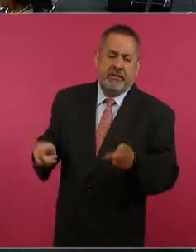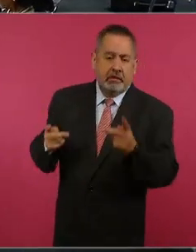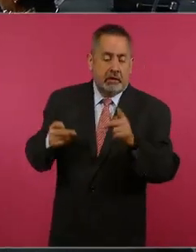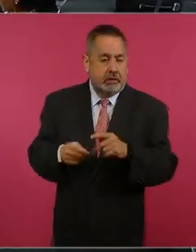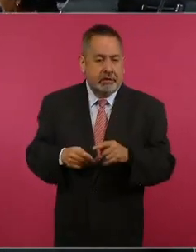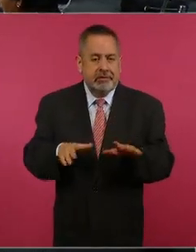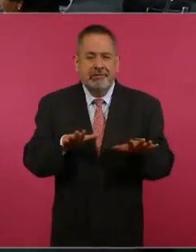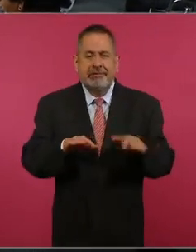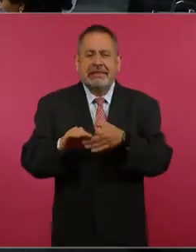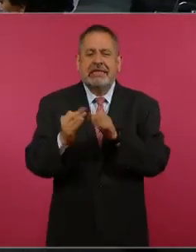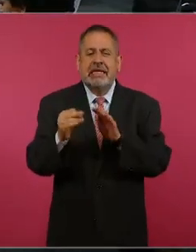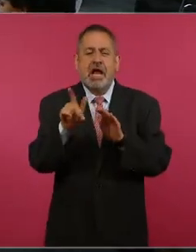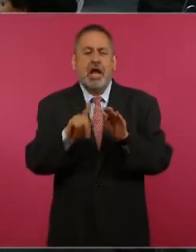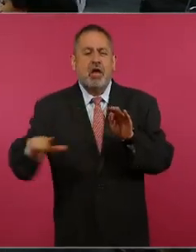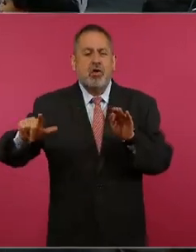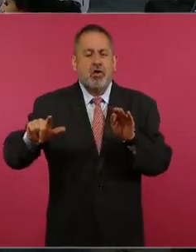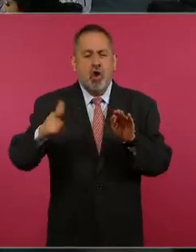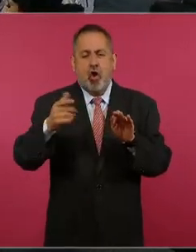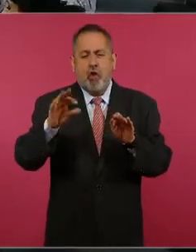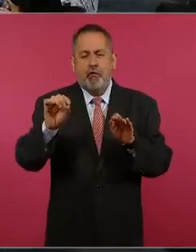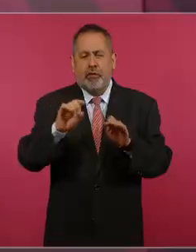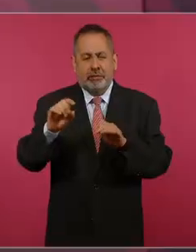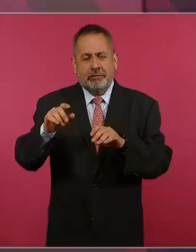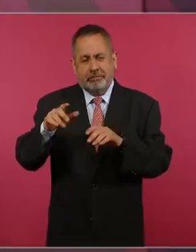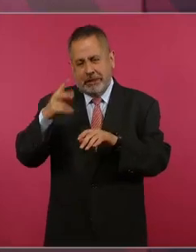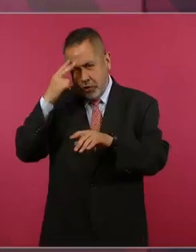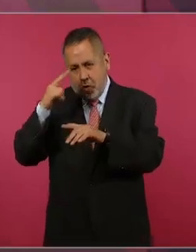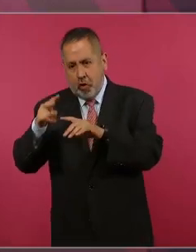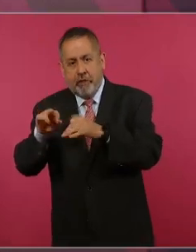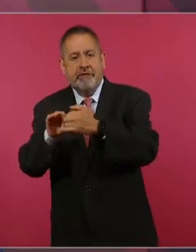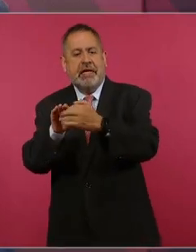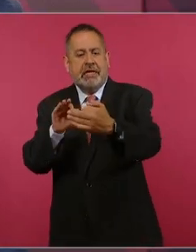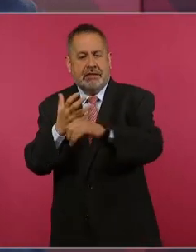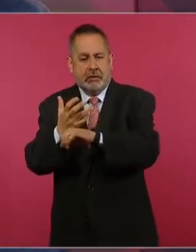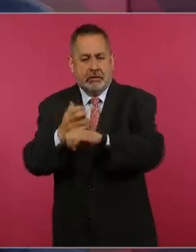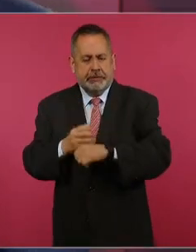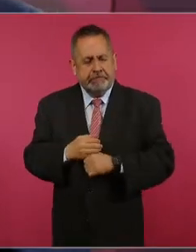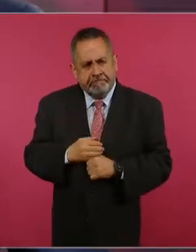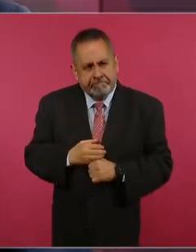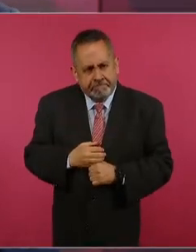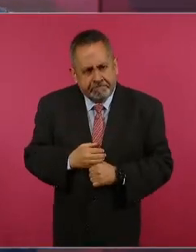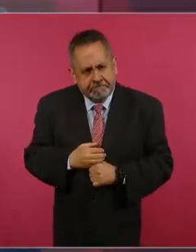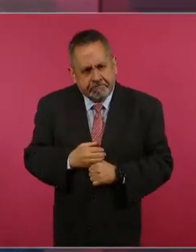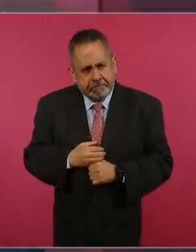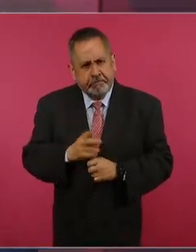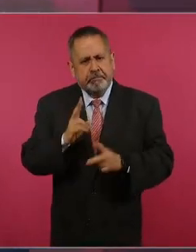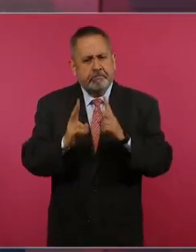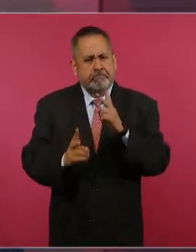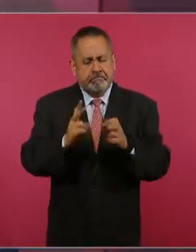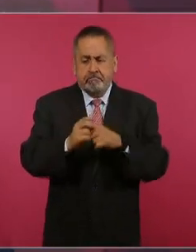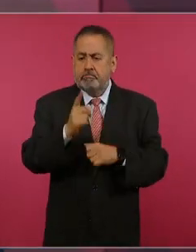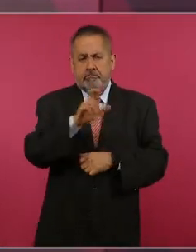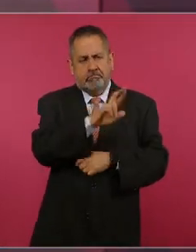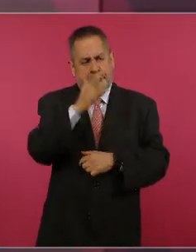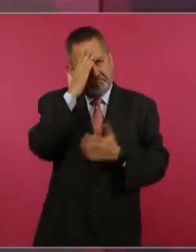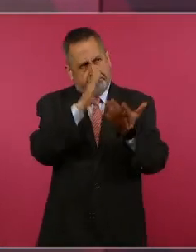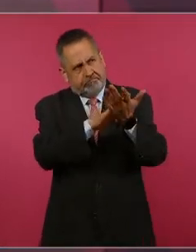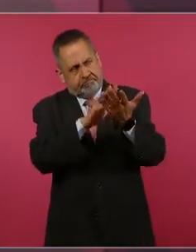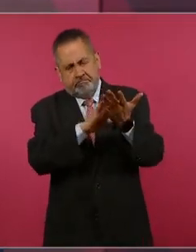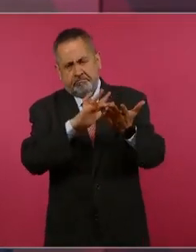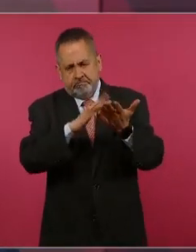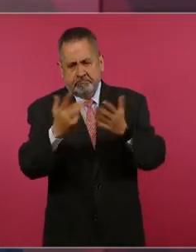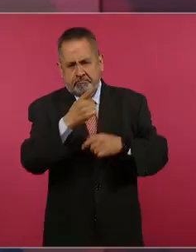el Golfo, en Estados Unidos. Y hablamos con el gobierno, por eso nuestro reconocimiento al presidente